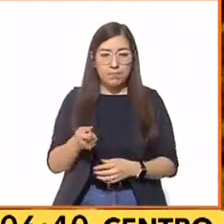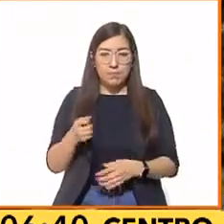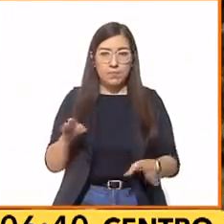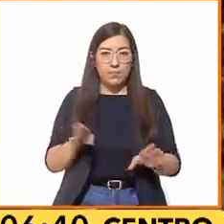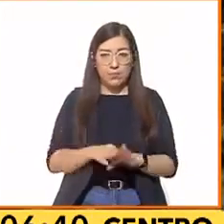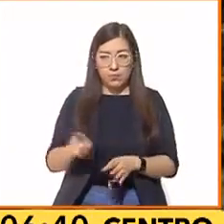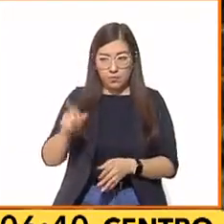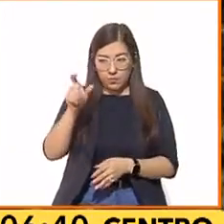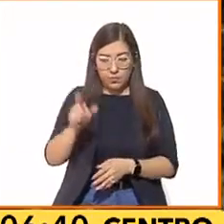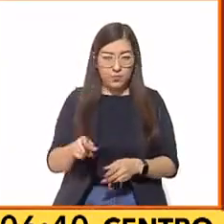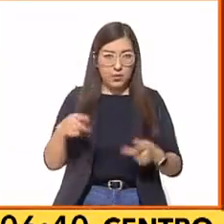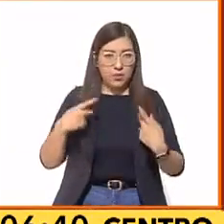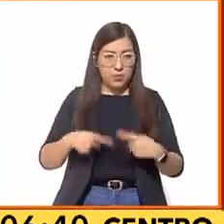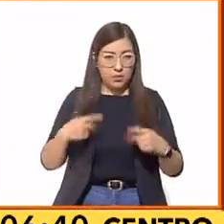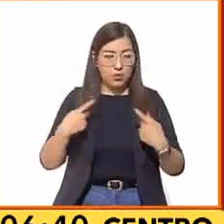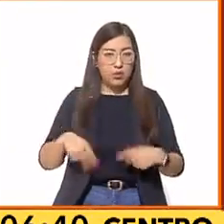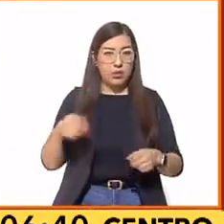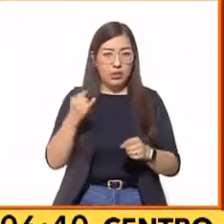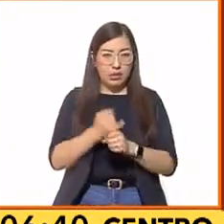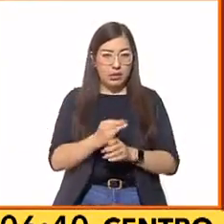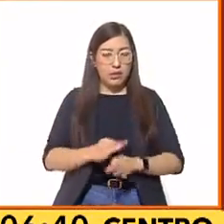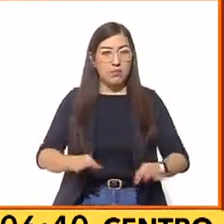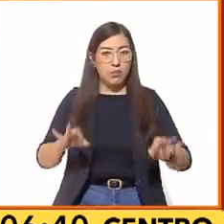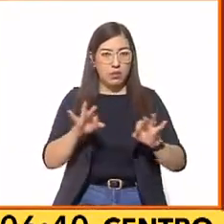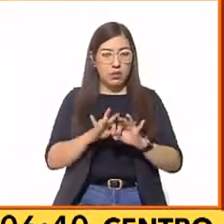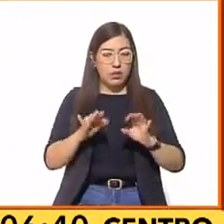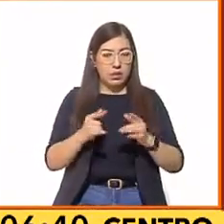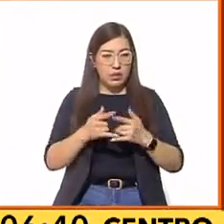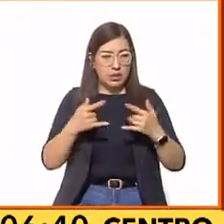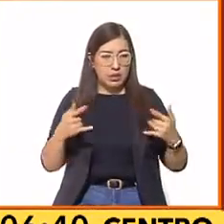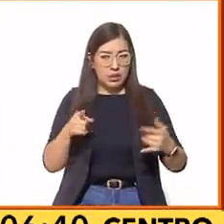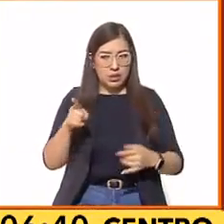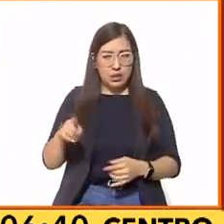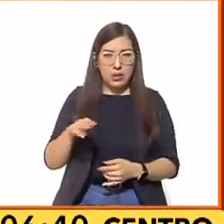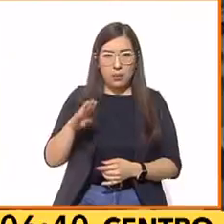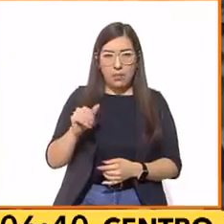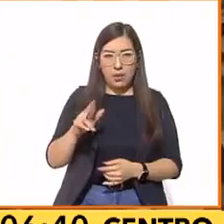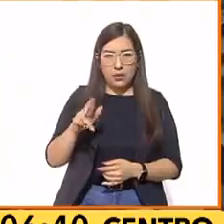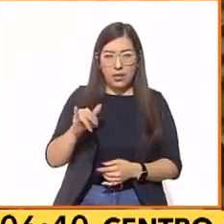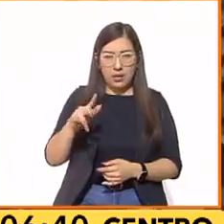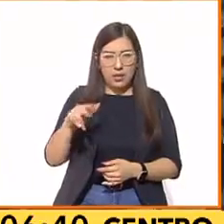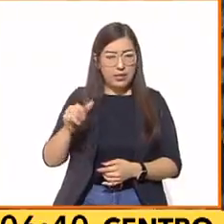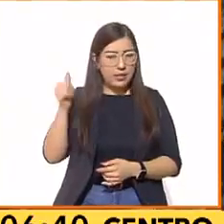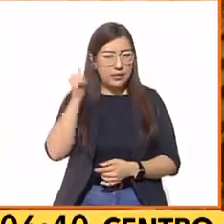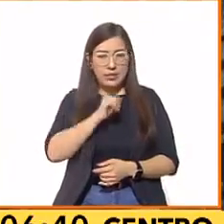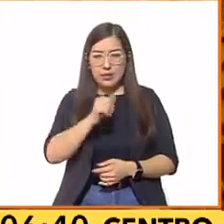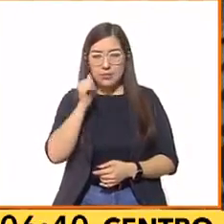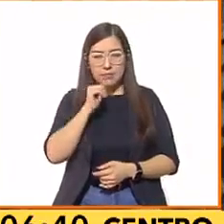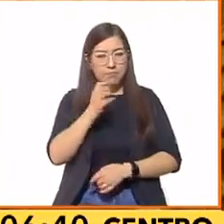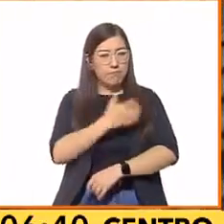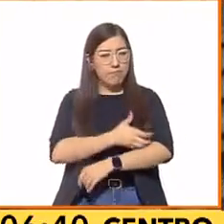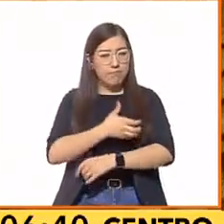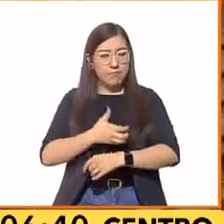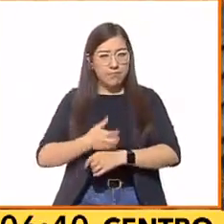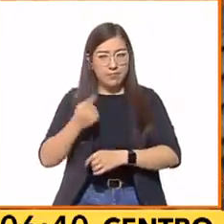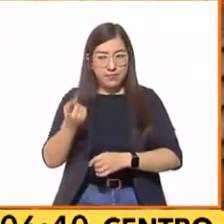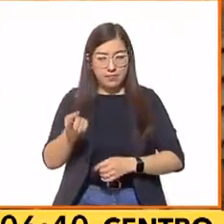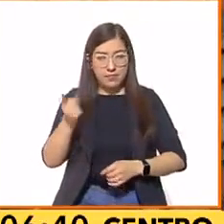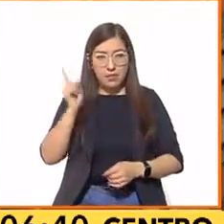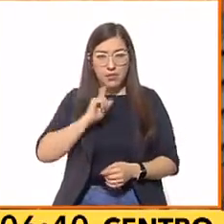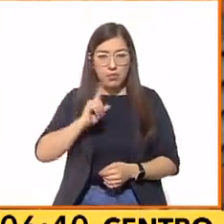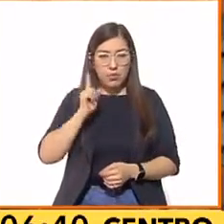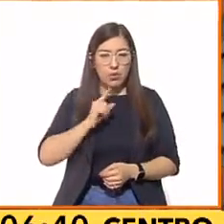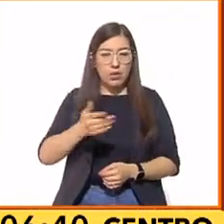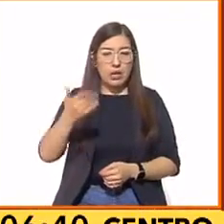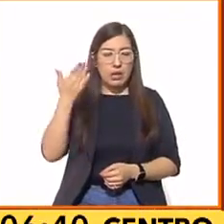de los grandes personajes de nuestra historia, pero Margarita estuvo siempre ahí. Margarita era una